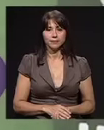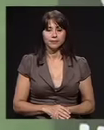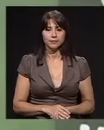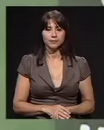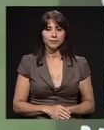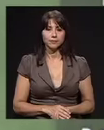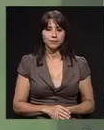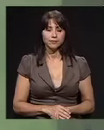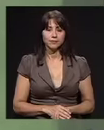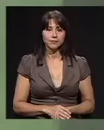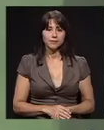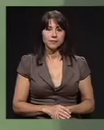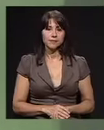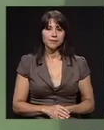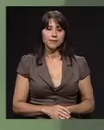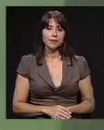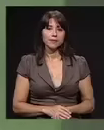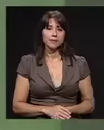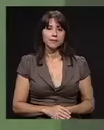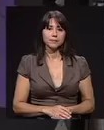se le coloca una prensa.